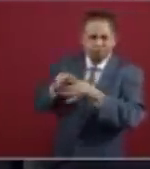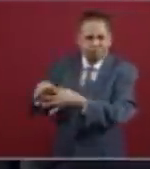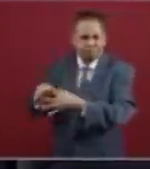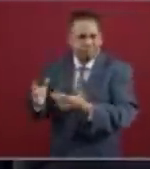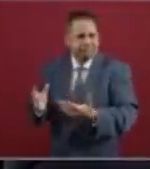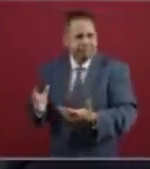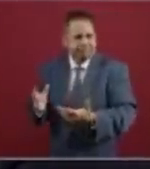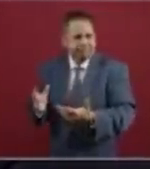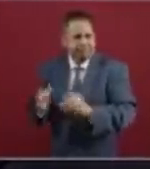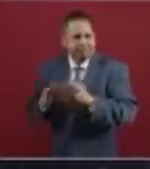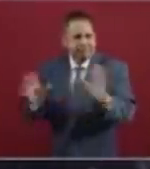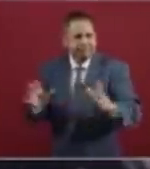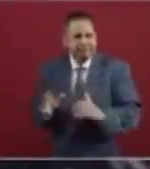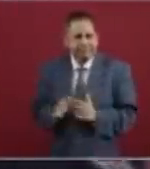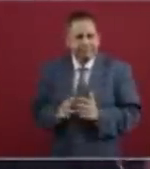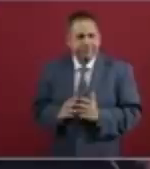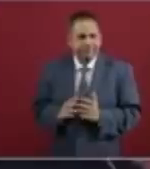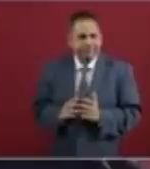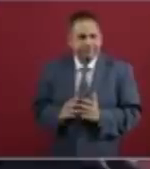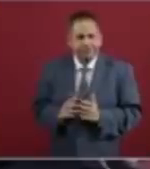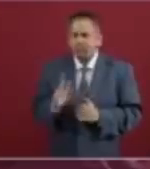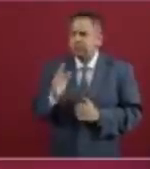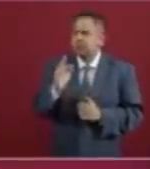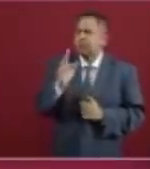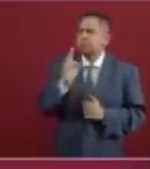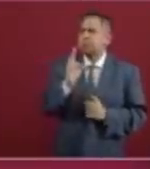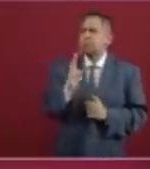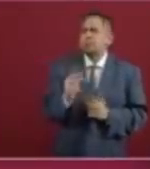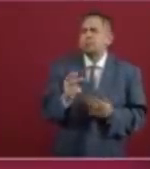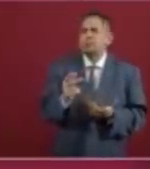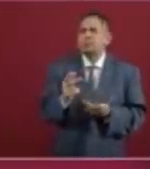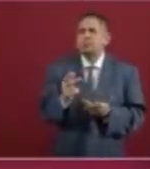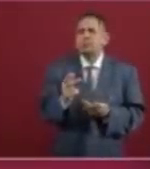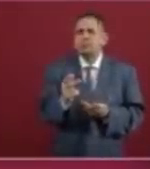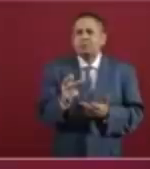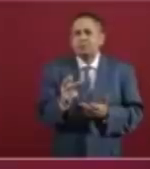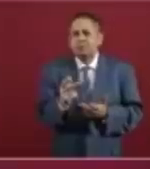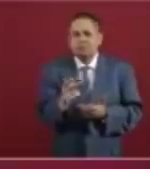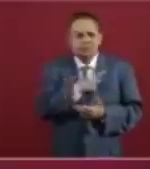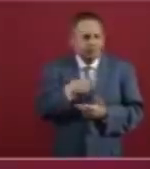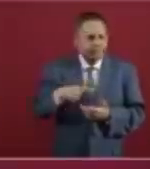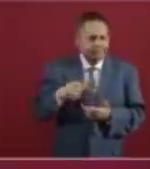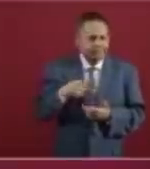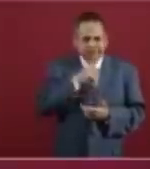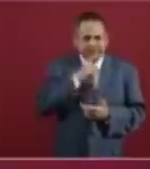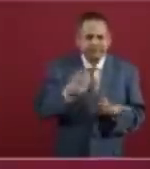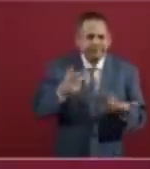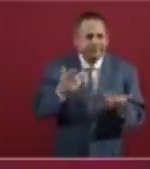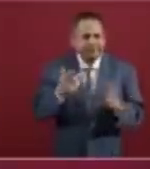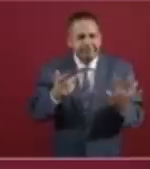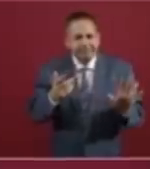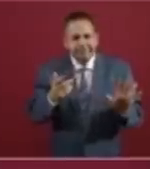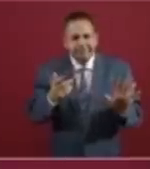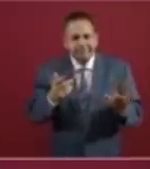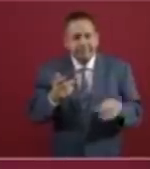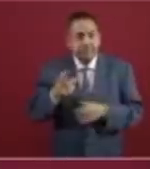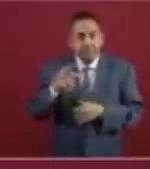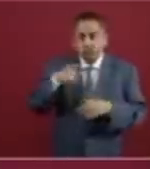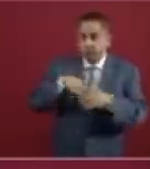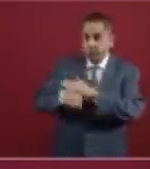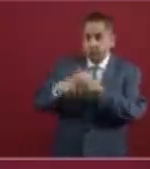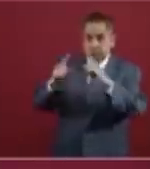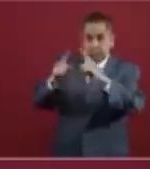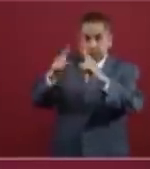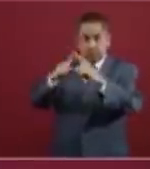No ayuda en nada, no quita los pecados el ir a la iglesia